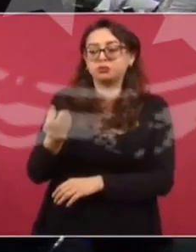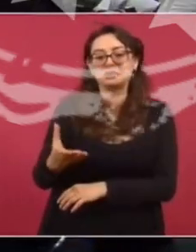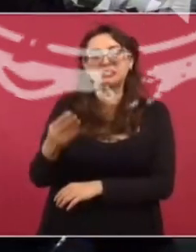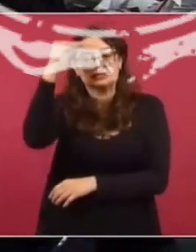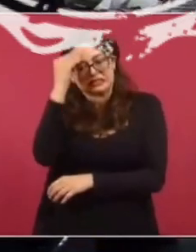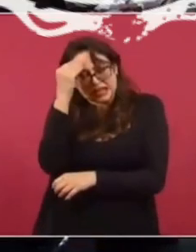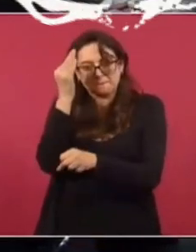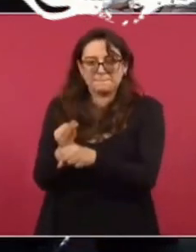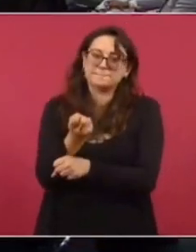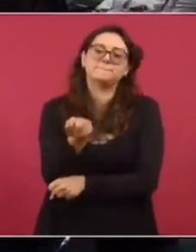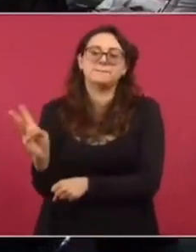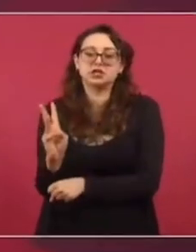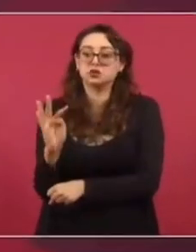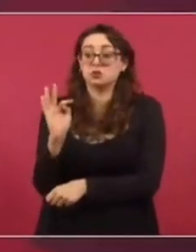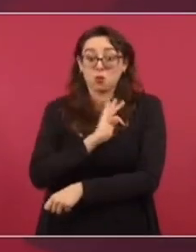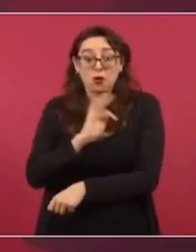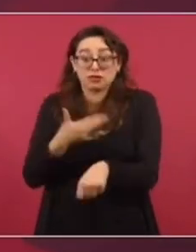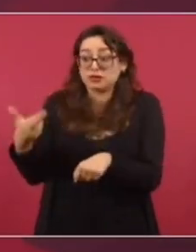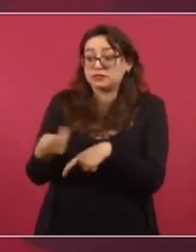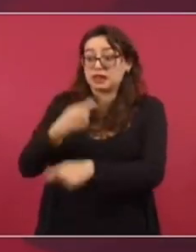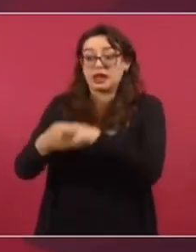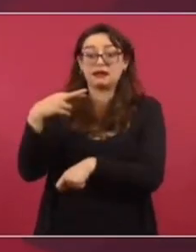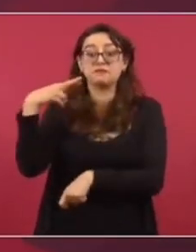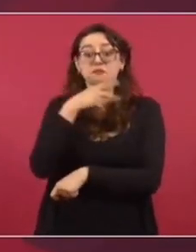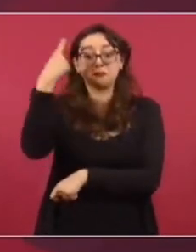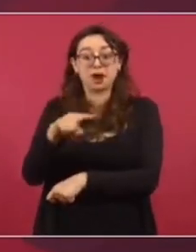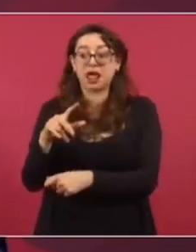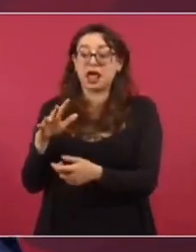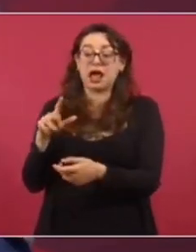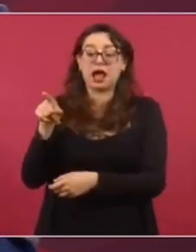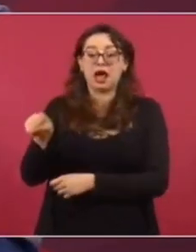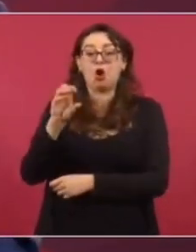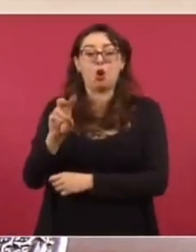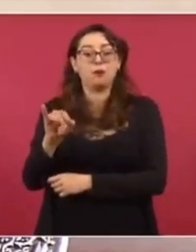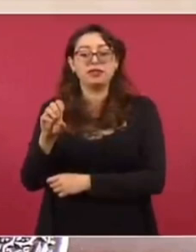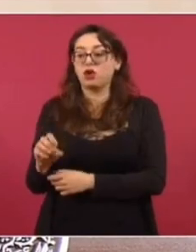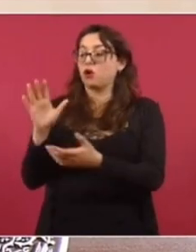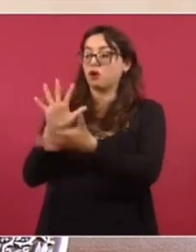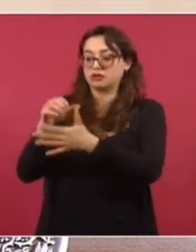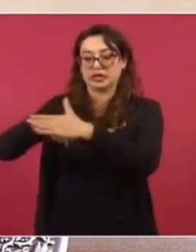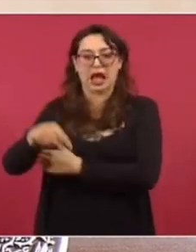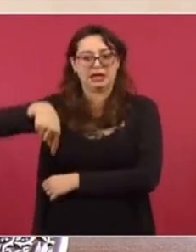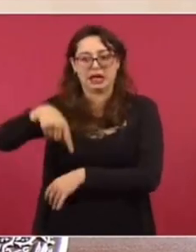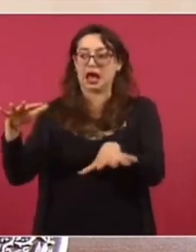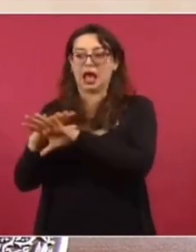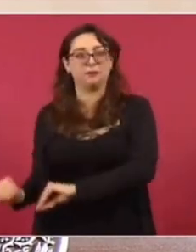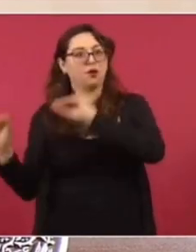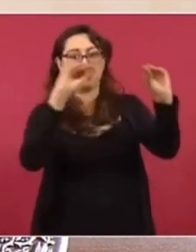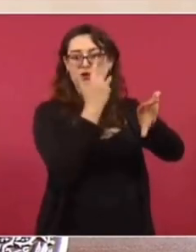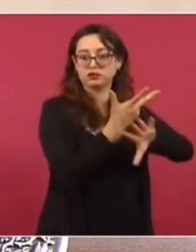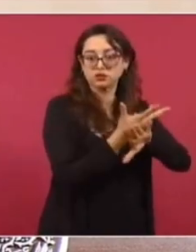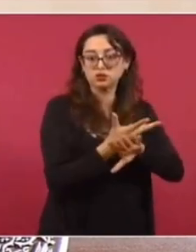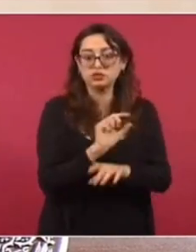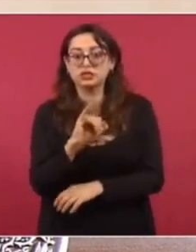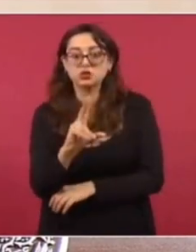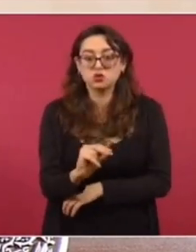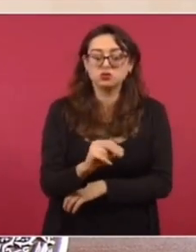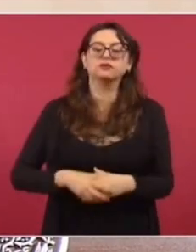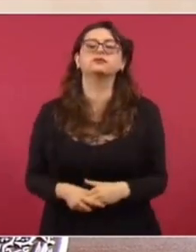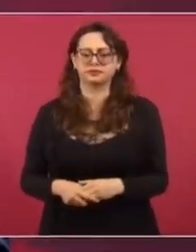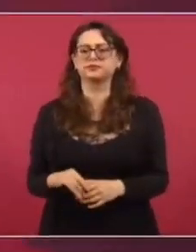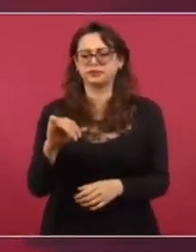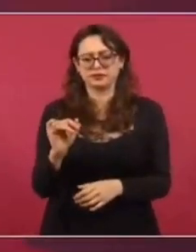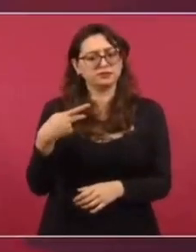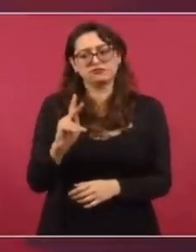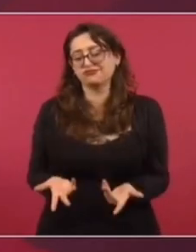Pues sí este se hacen los trámites pero son procesos que llevan un tiempo no sé si se acuerdan que primero se